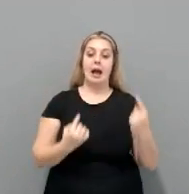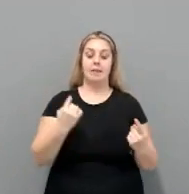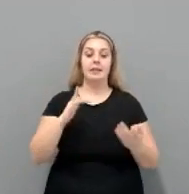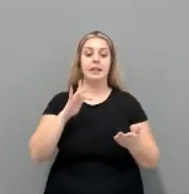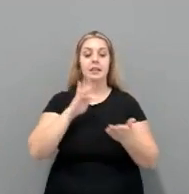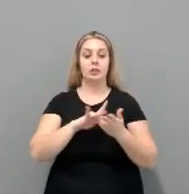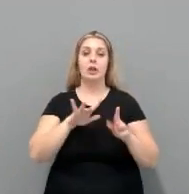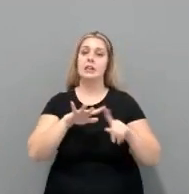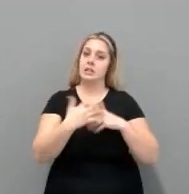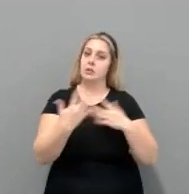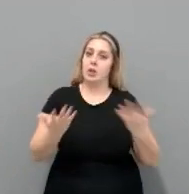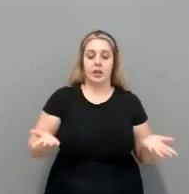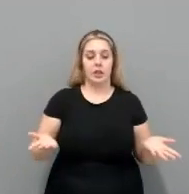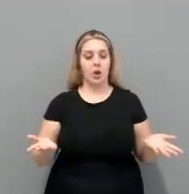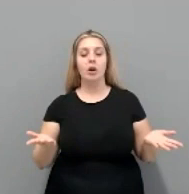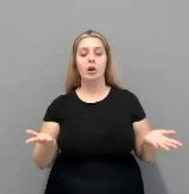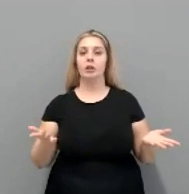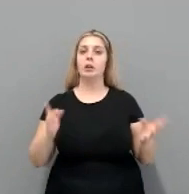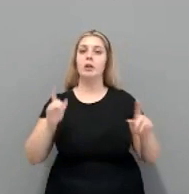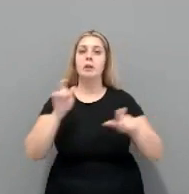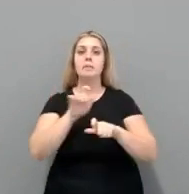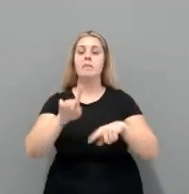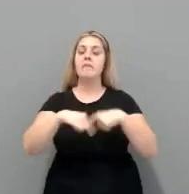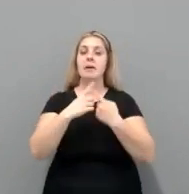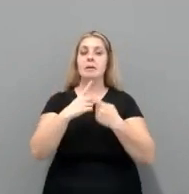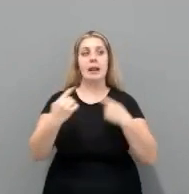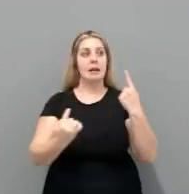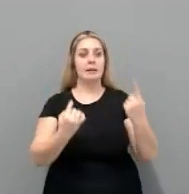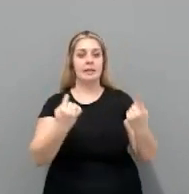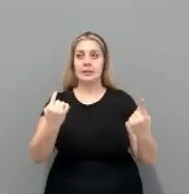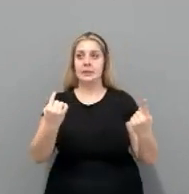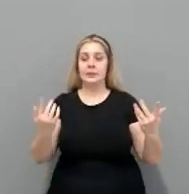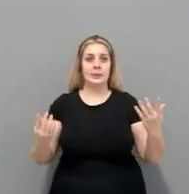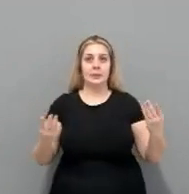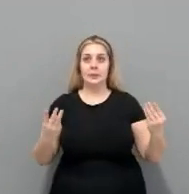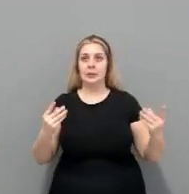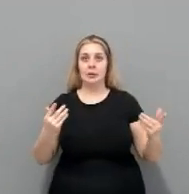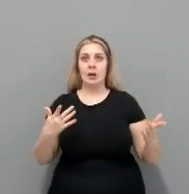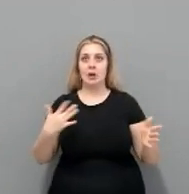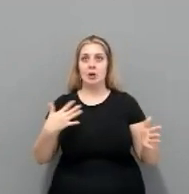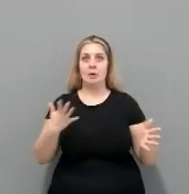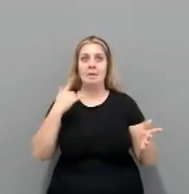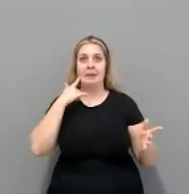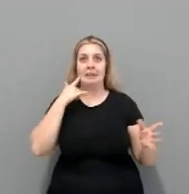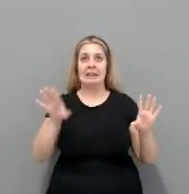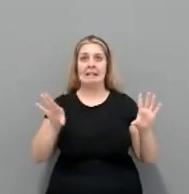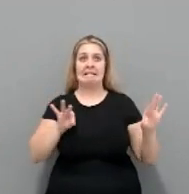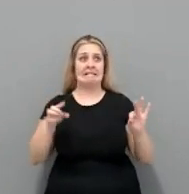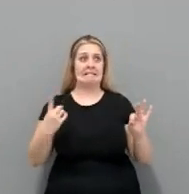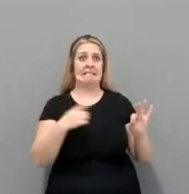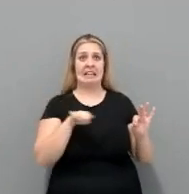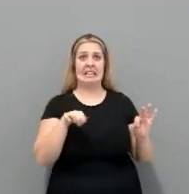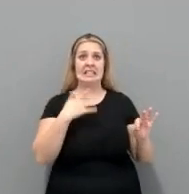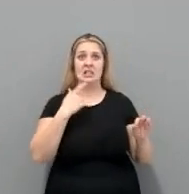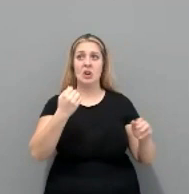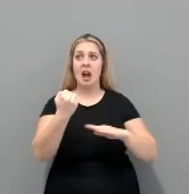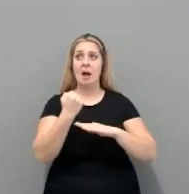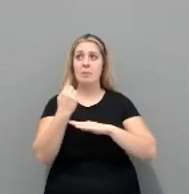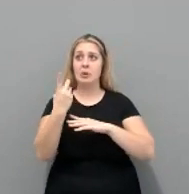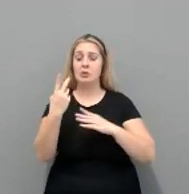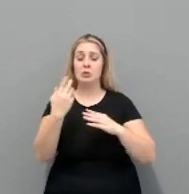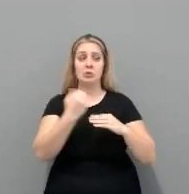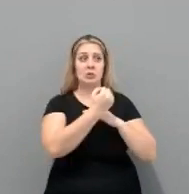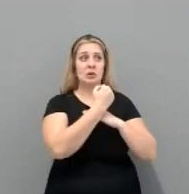esa situación donde las familias muchas veces pues se ven un poco entre la espada y la pared, de decir, claro, si no cuento con los apoyos